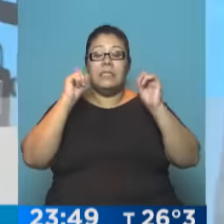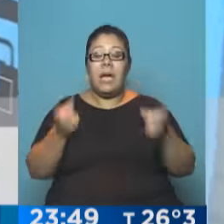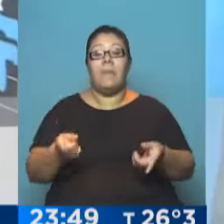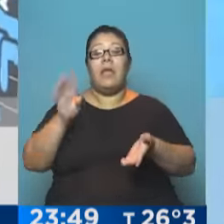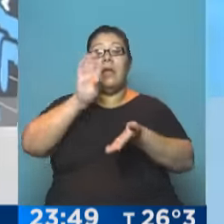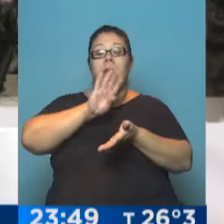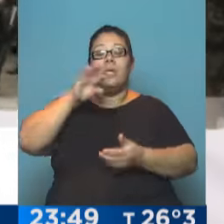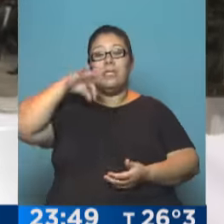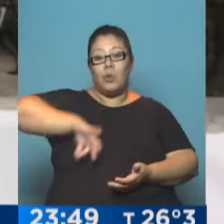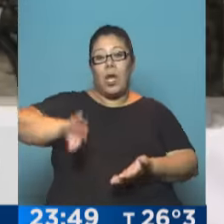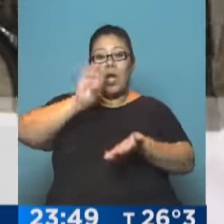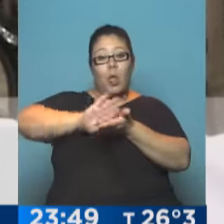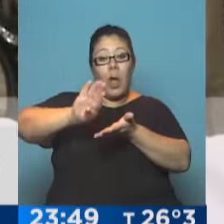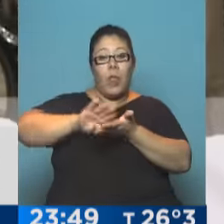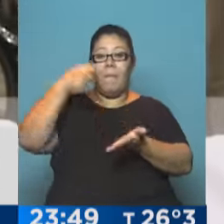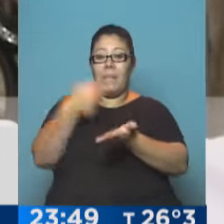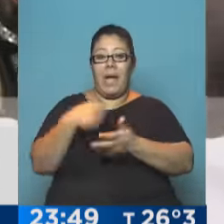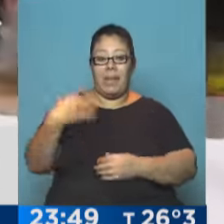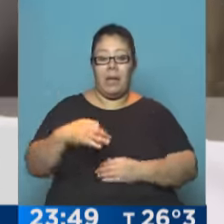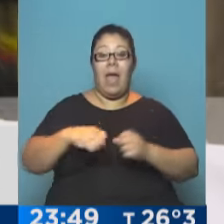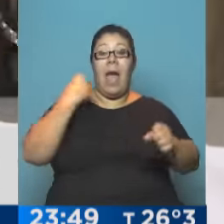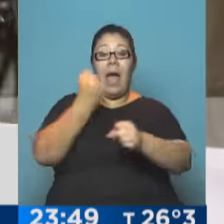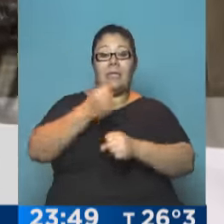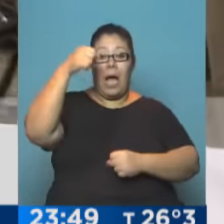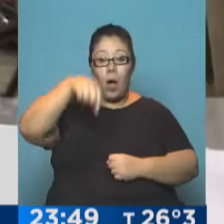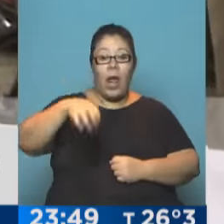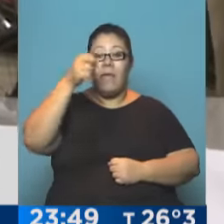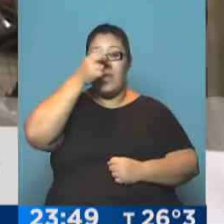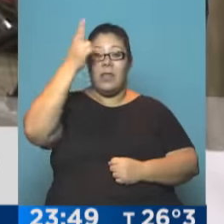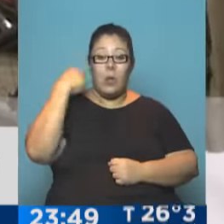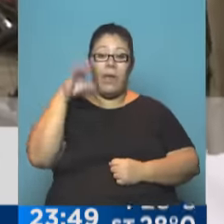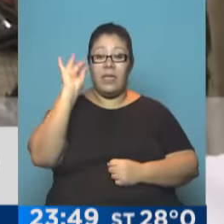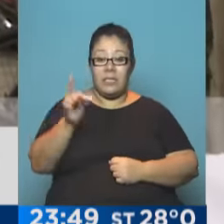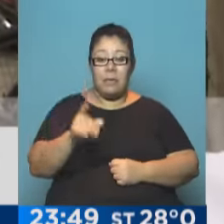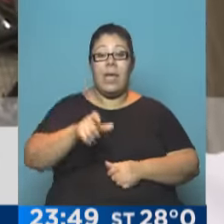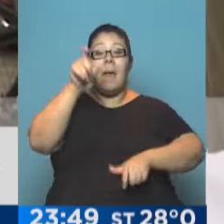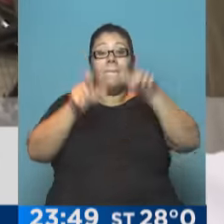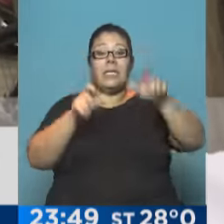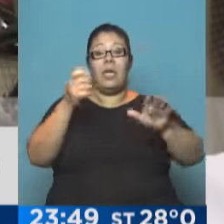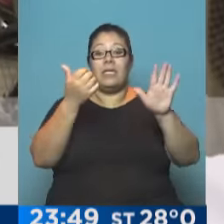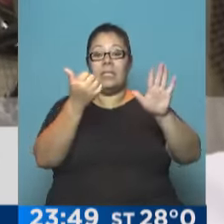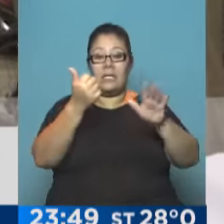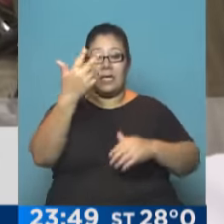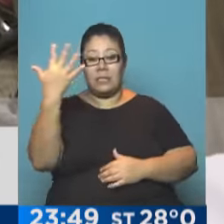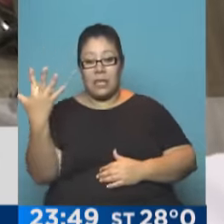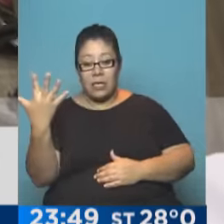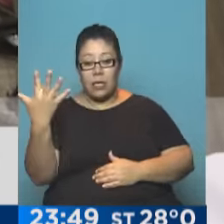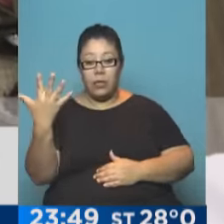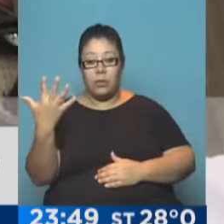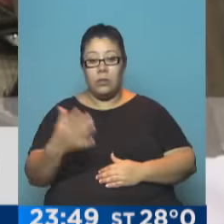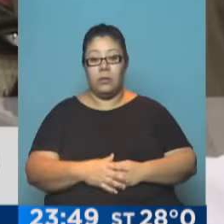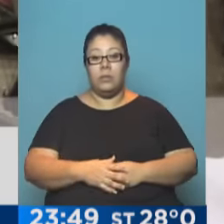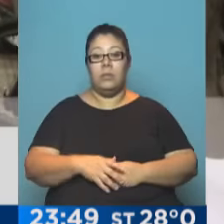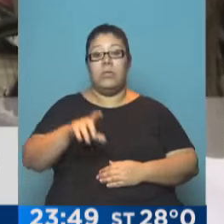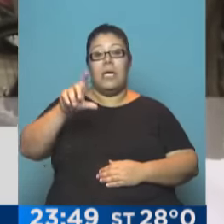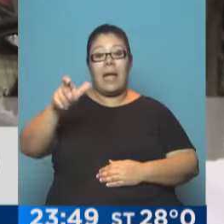Al día de hoy, 29 de diciembre, 65 compañeros de planta del grupo 23, de distintos medios del grupo 23, no han